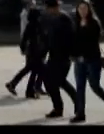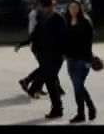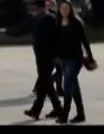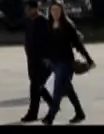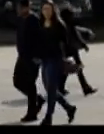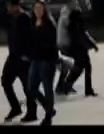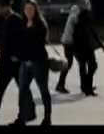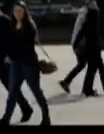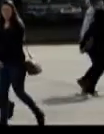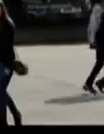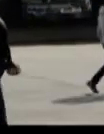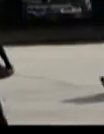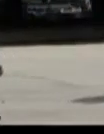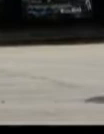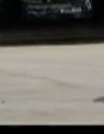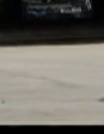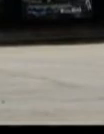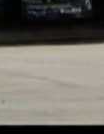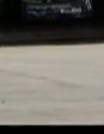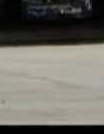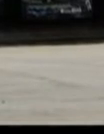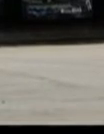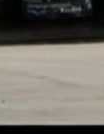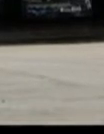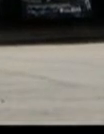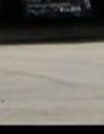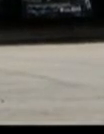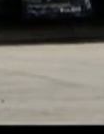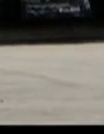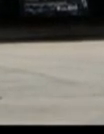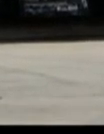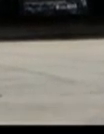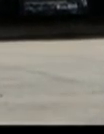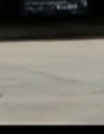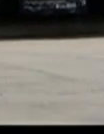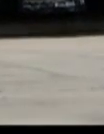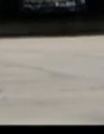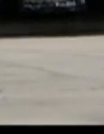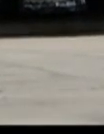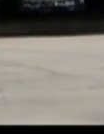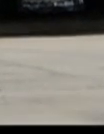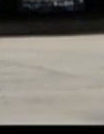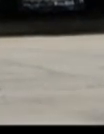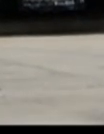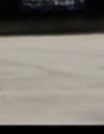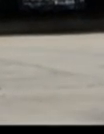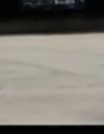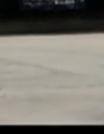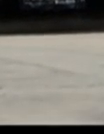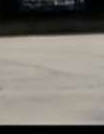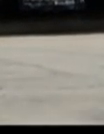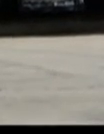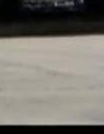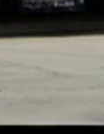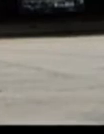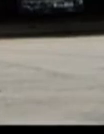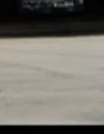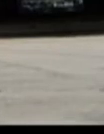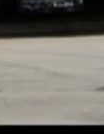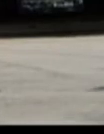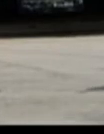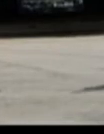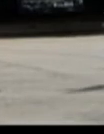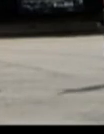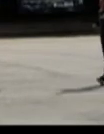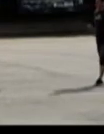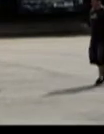estos momentos tenemos aquí una exposición de un artista impresionista brasileño que se llama Durval Pereira y que regresa a la ciudad